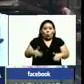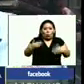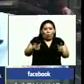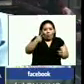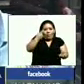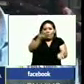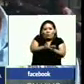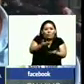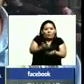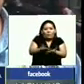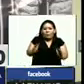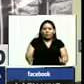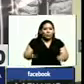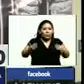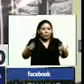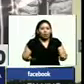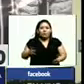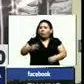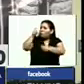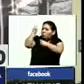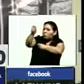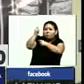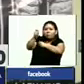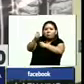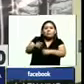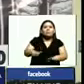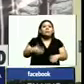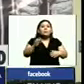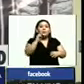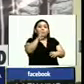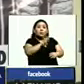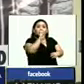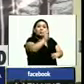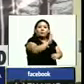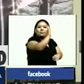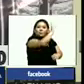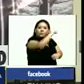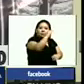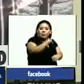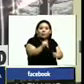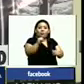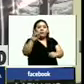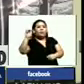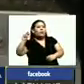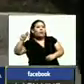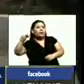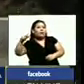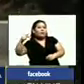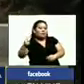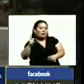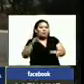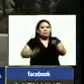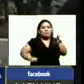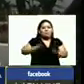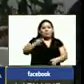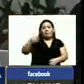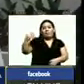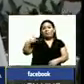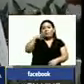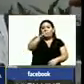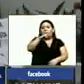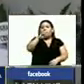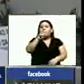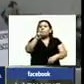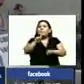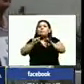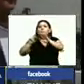González Porque simplemente Lo que estaba Era protestando En la nación Sudamericana Según la ONG Foro Penal Desde 2017 Más de